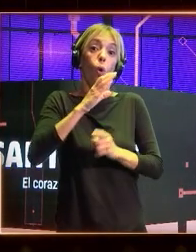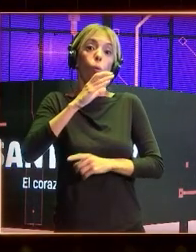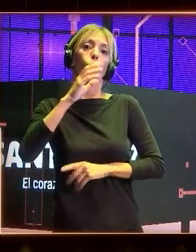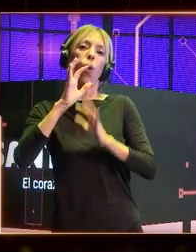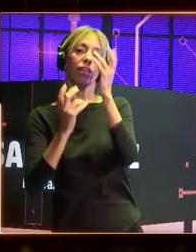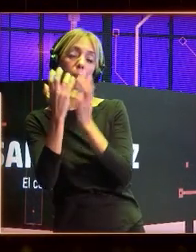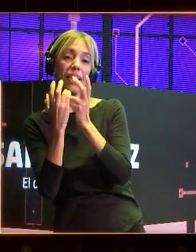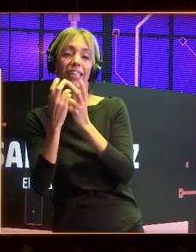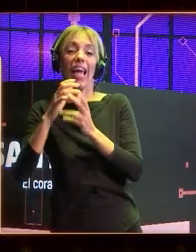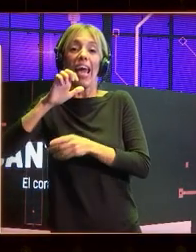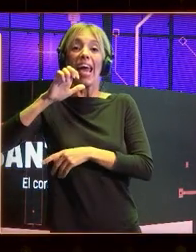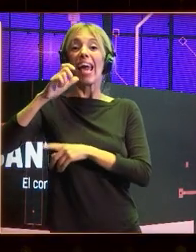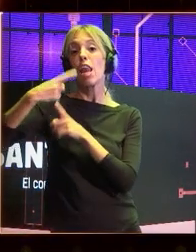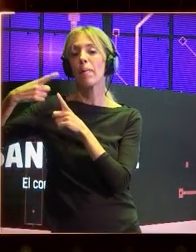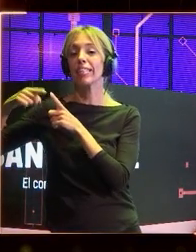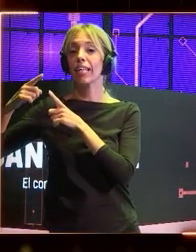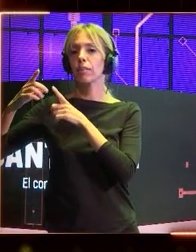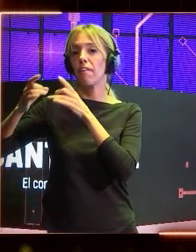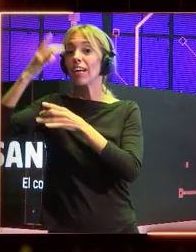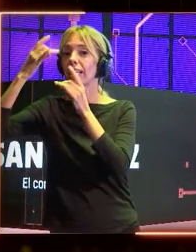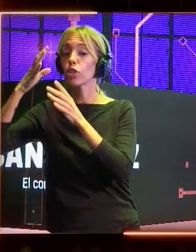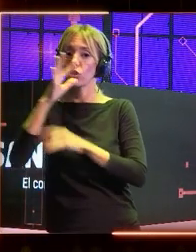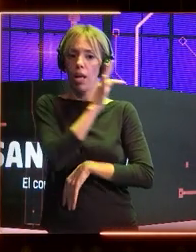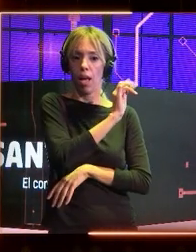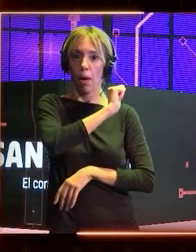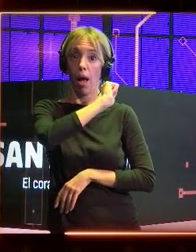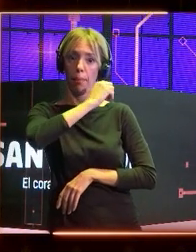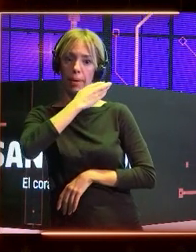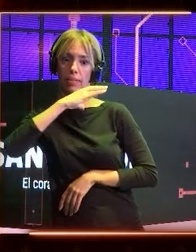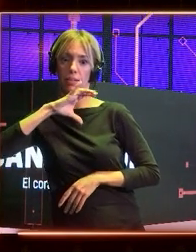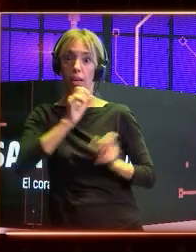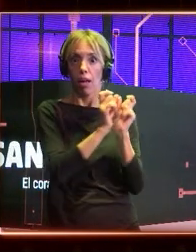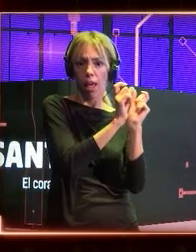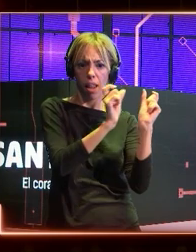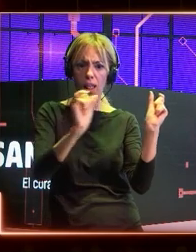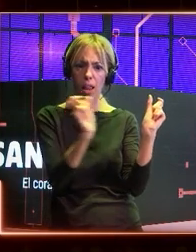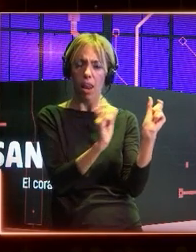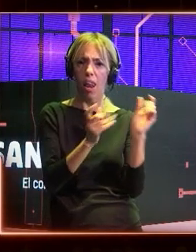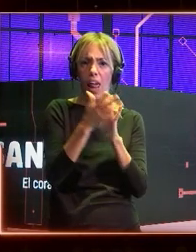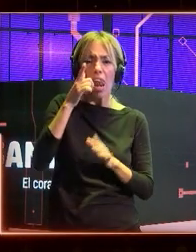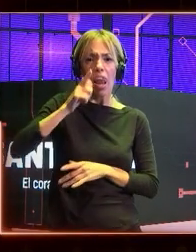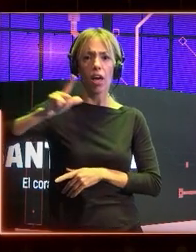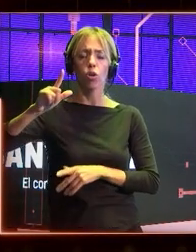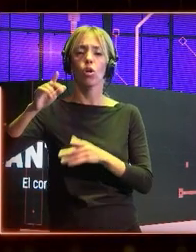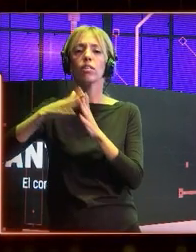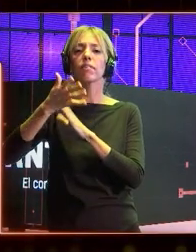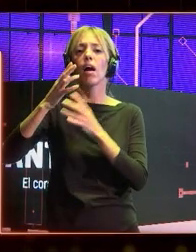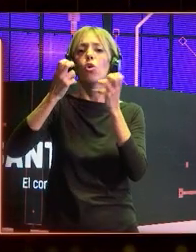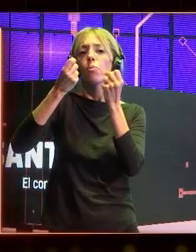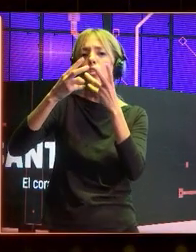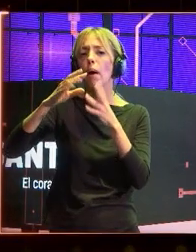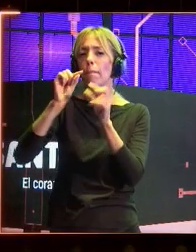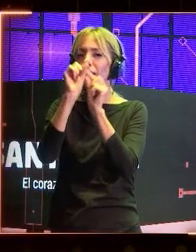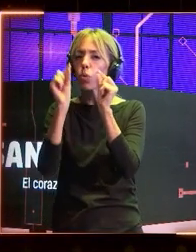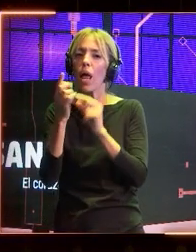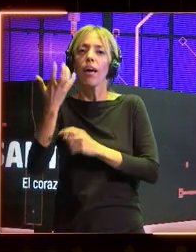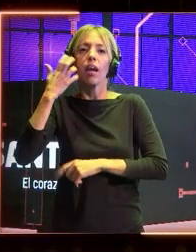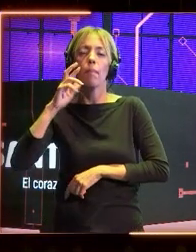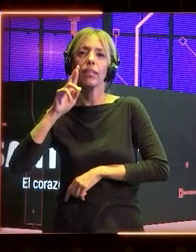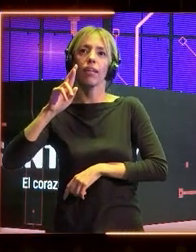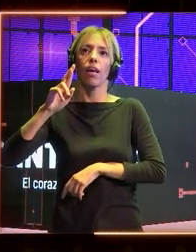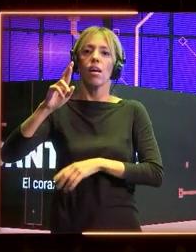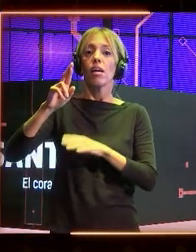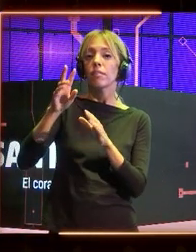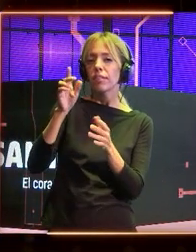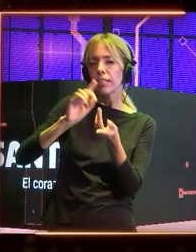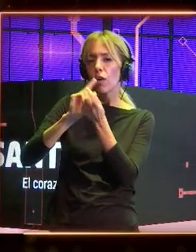elementos fantásticos giran hilan interactúan jugando kilométricos mágicamente núcleos o partículas quizás raramente se transforman